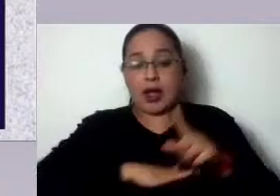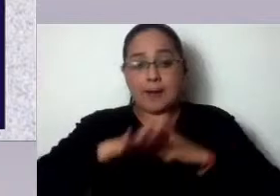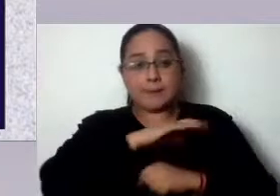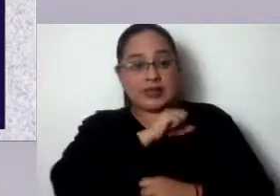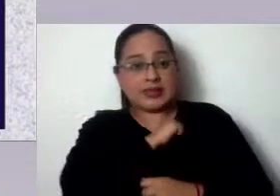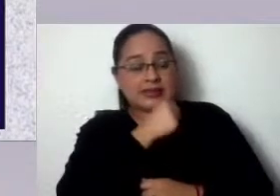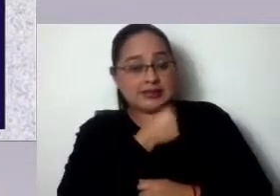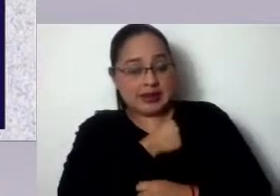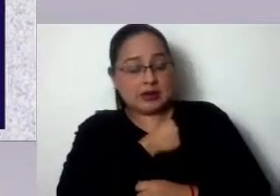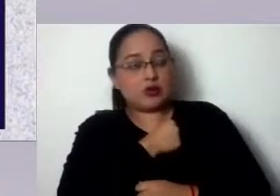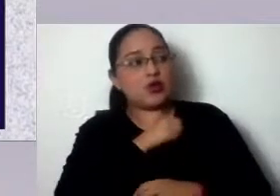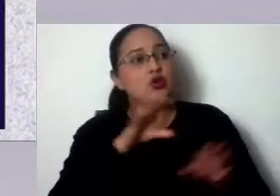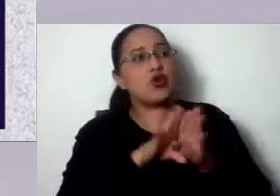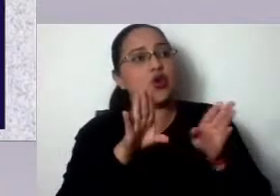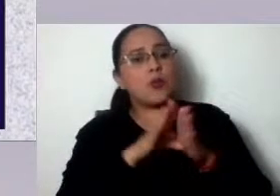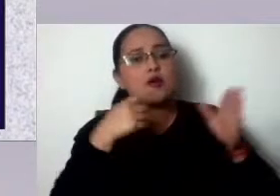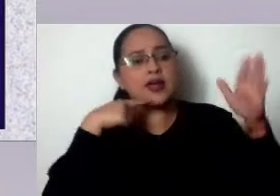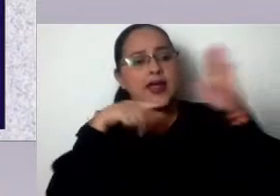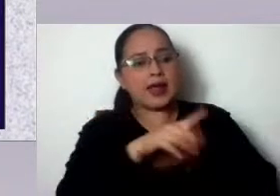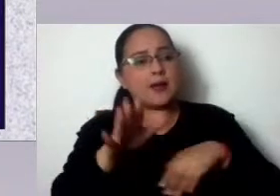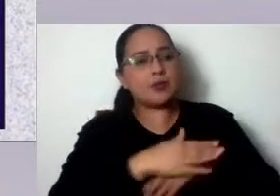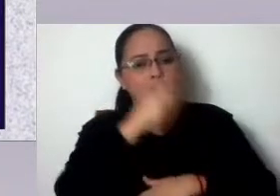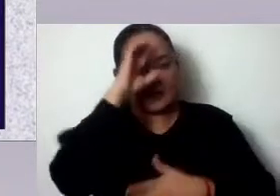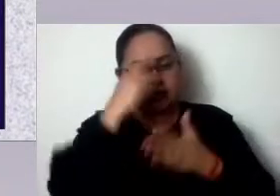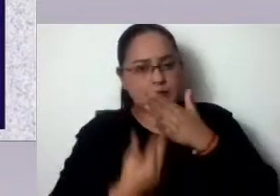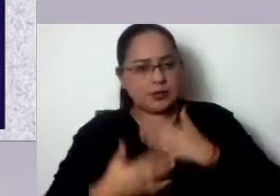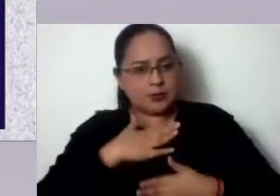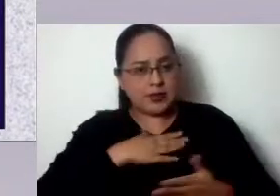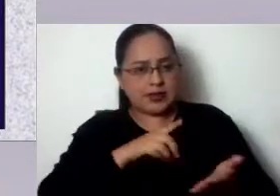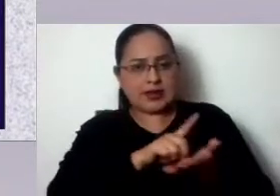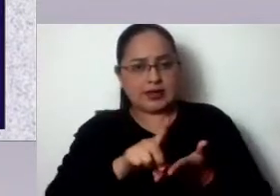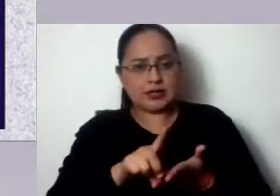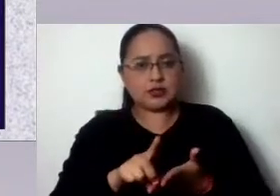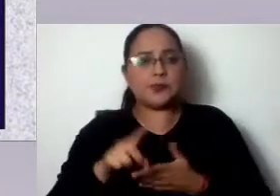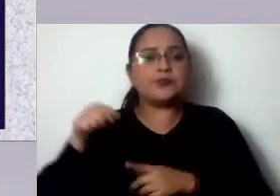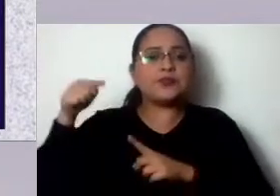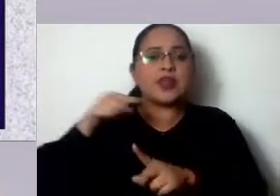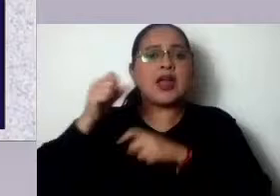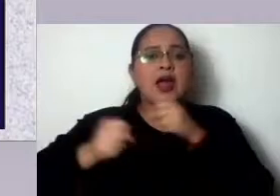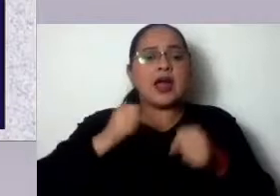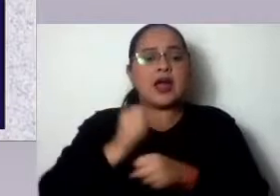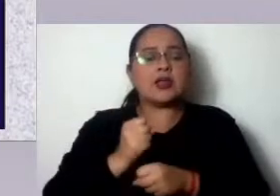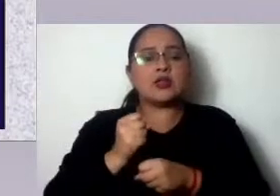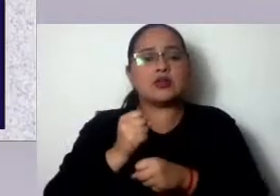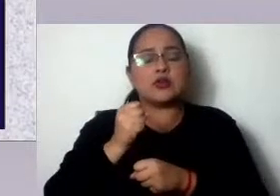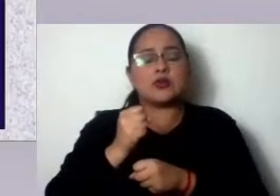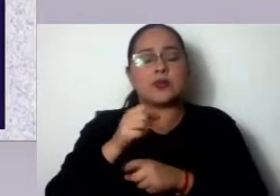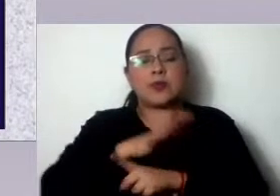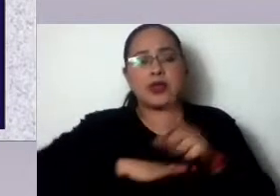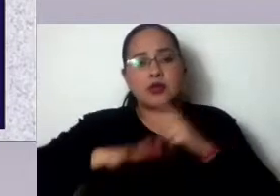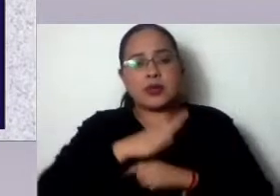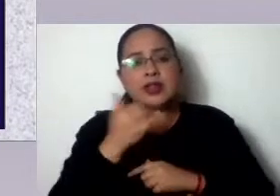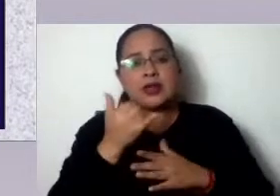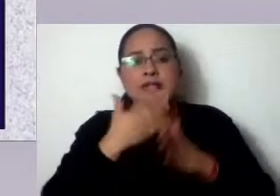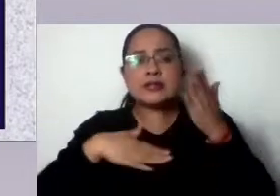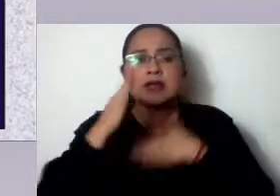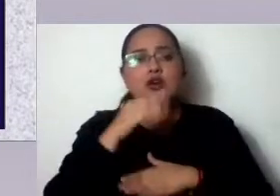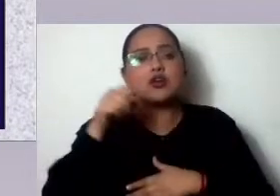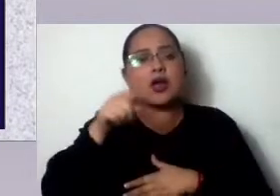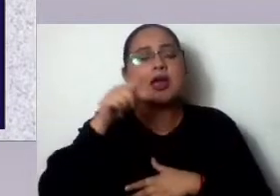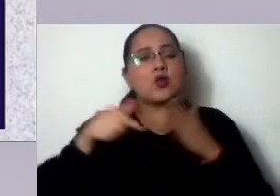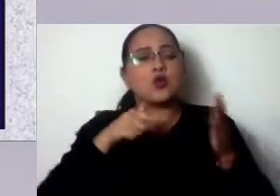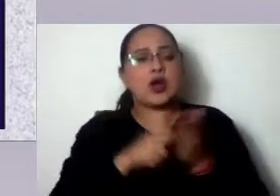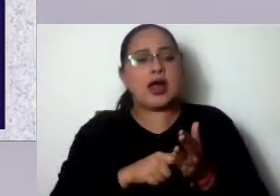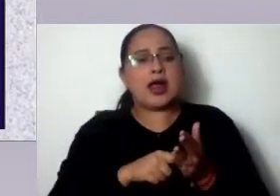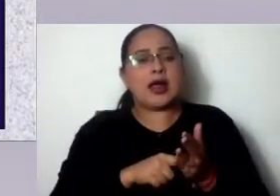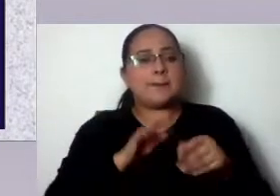conforme en principio 10 de la declaración de río sobre el medio ambiente y el desarrollo en conjunción con la 18ª